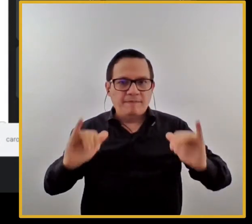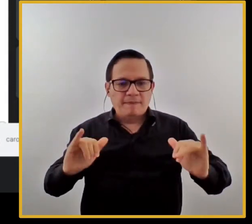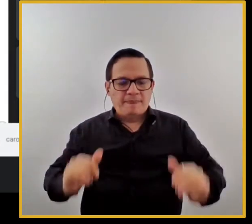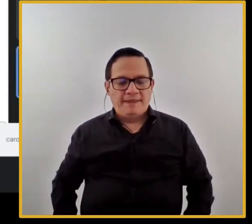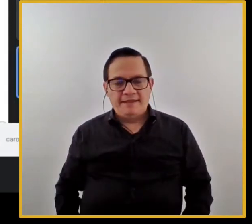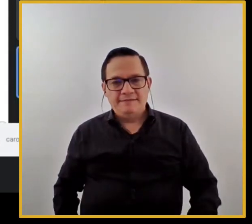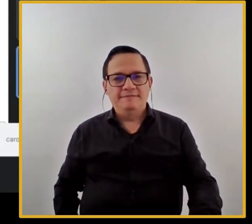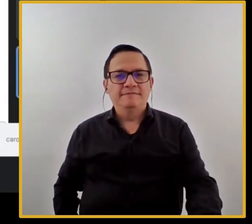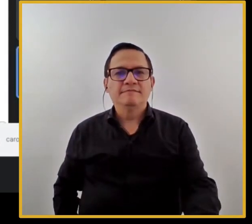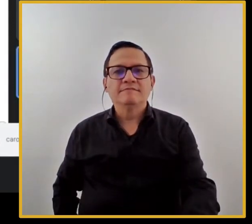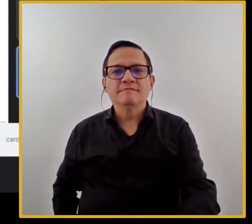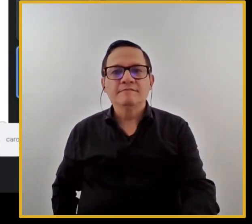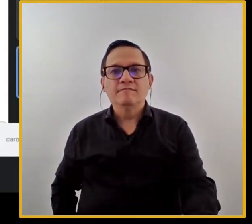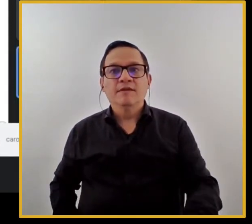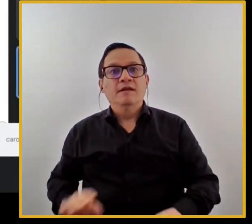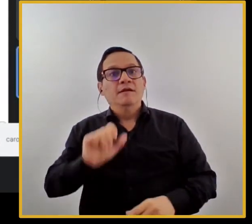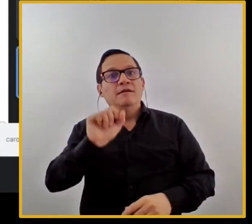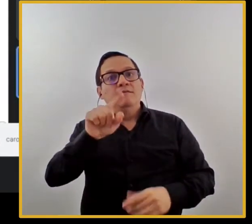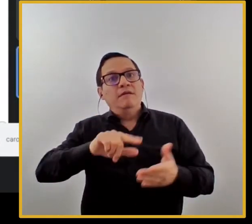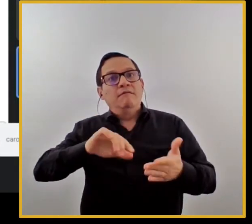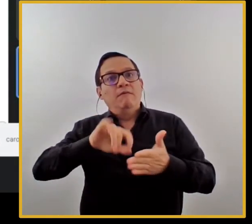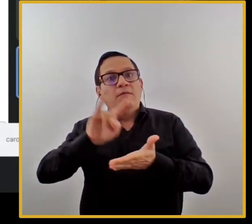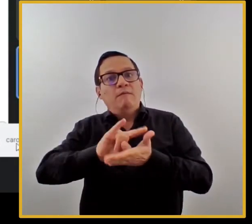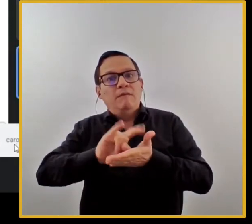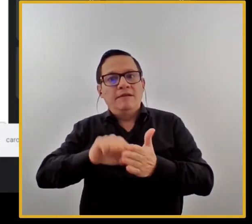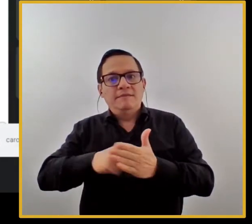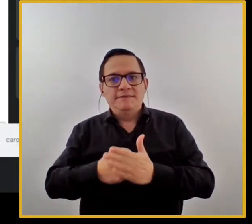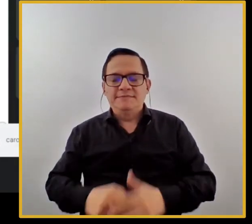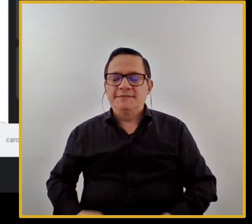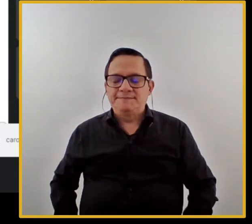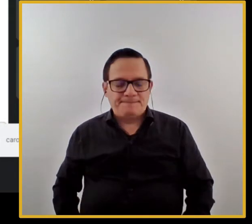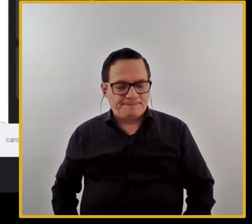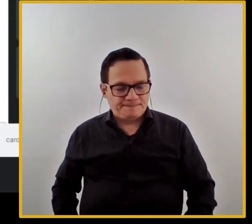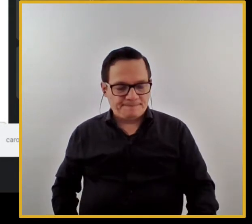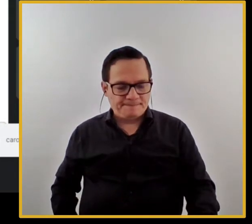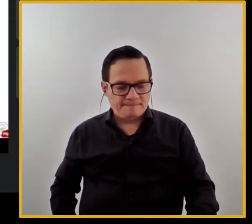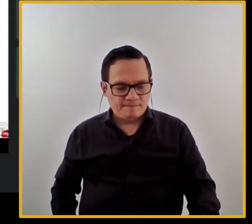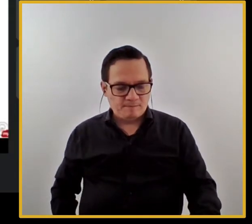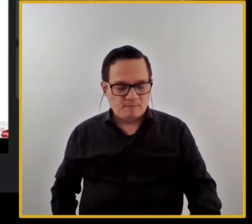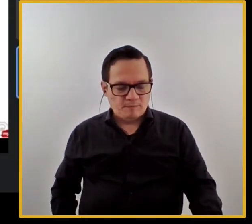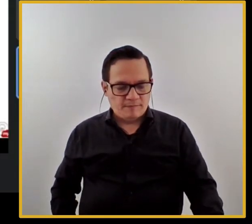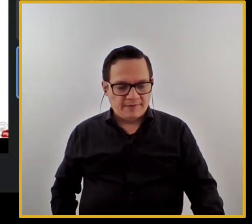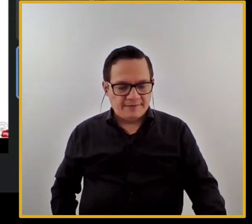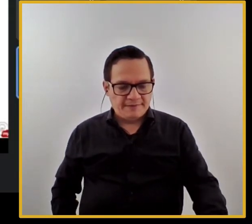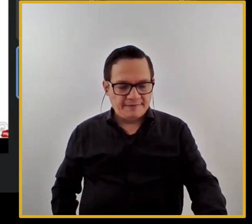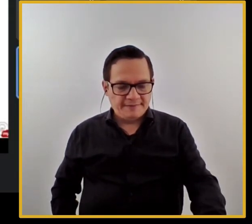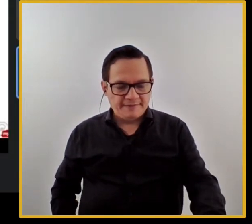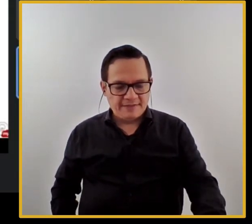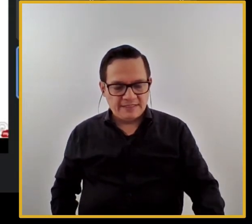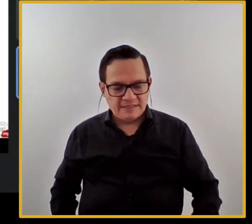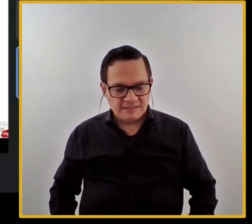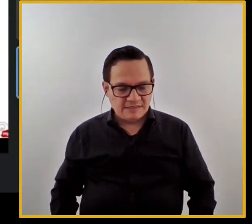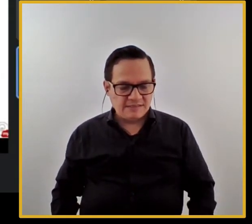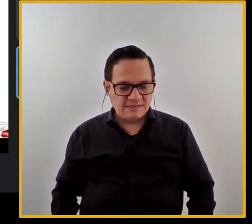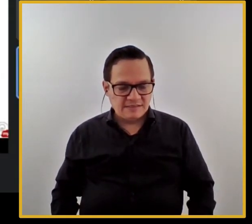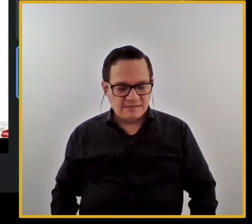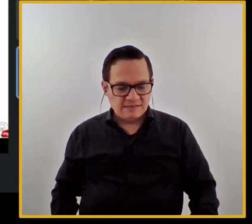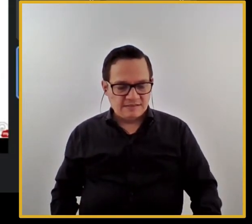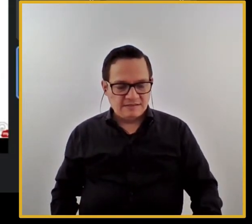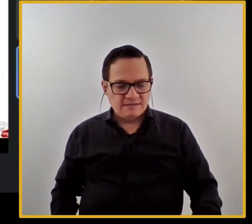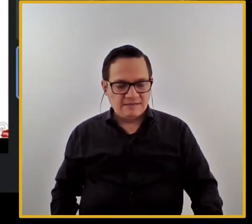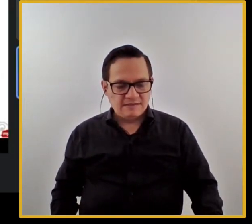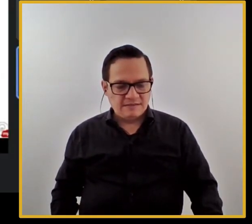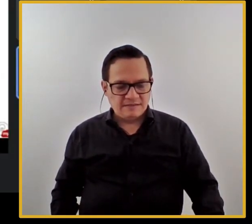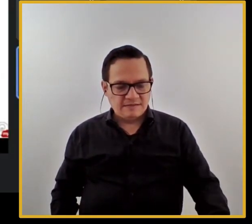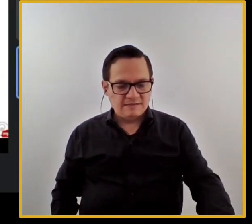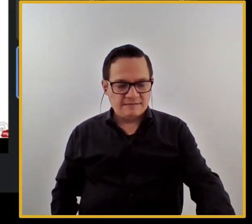Tutor, qué pena, ¿esto va a quedar grabado? Sí, señora. Ah, bueno, es que tengo otra web ahorita a las 7.